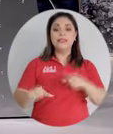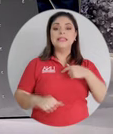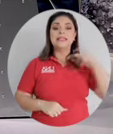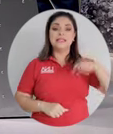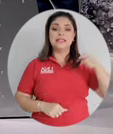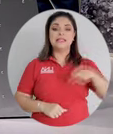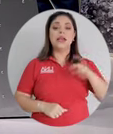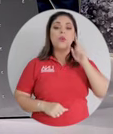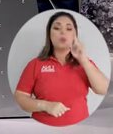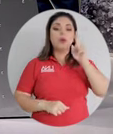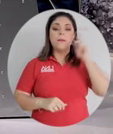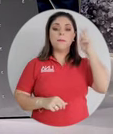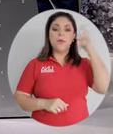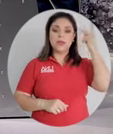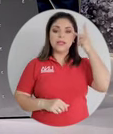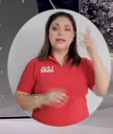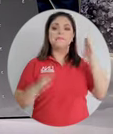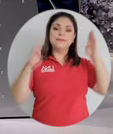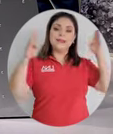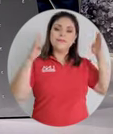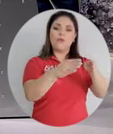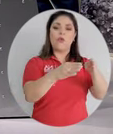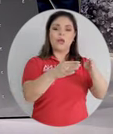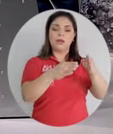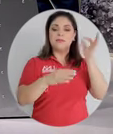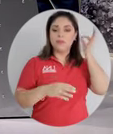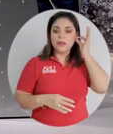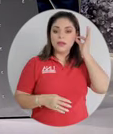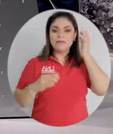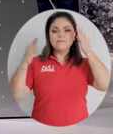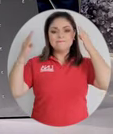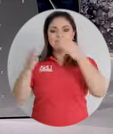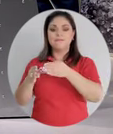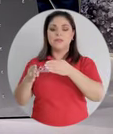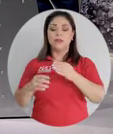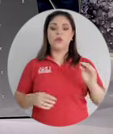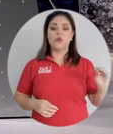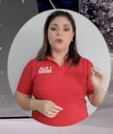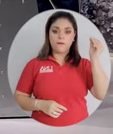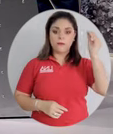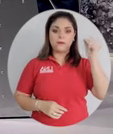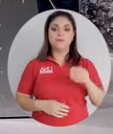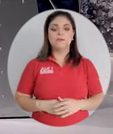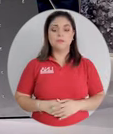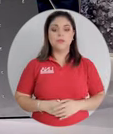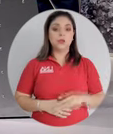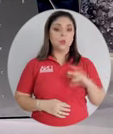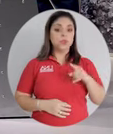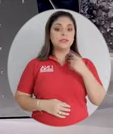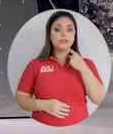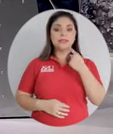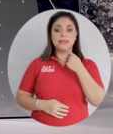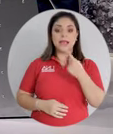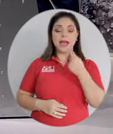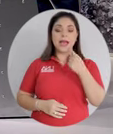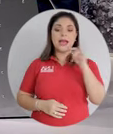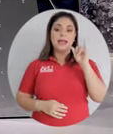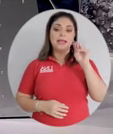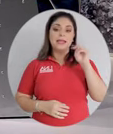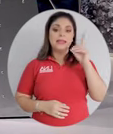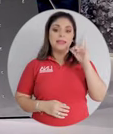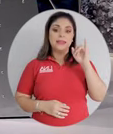política sectorial, territorial, también con enfoque de género y de juventud. Hablaba usted de indicadores. Sí,